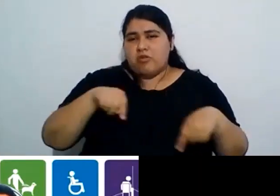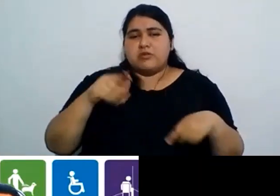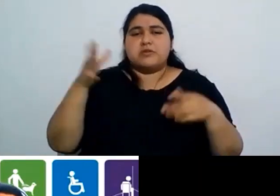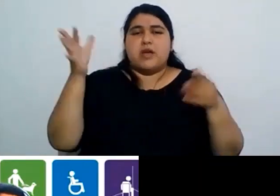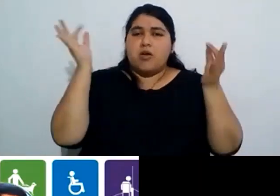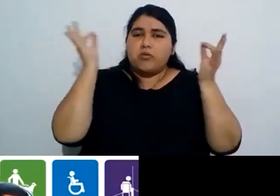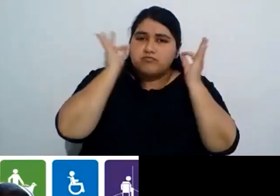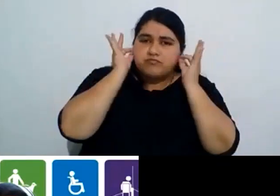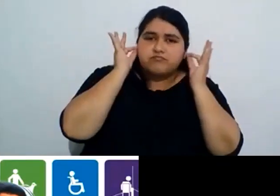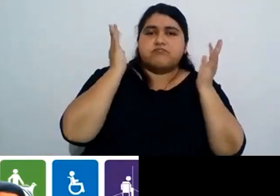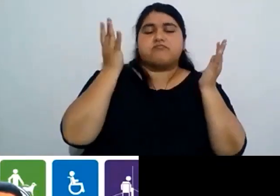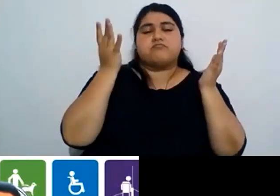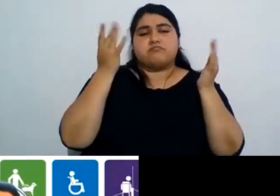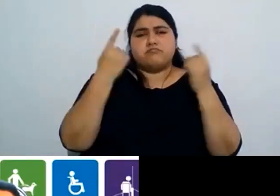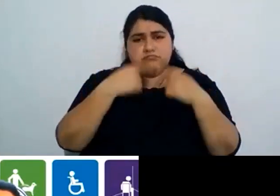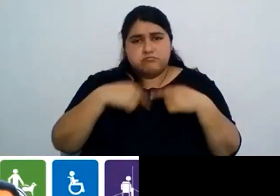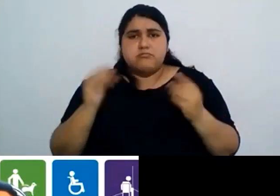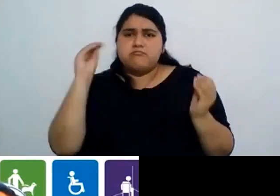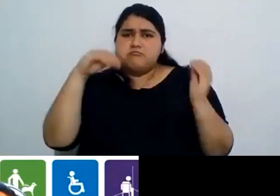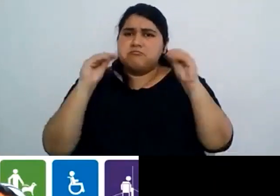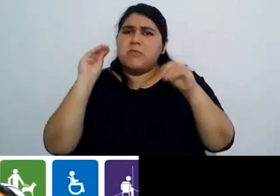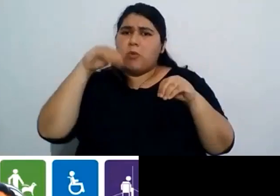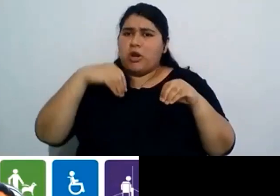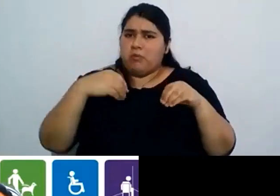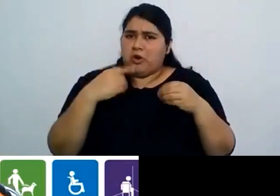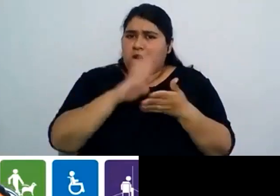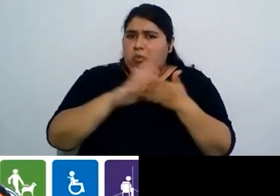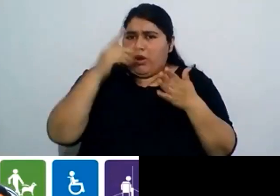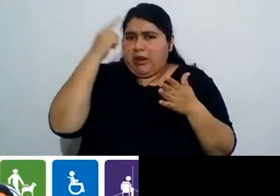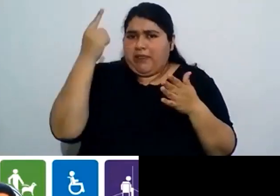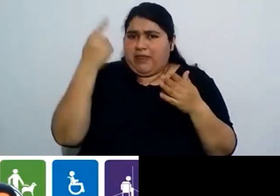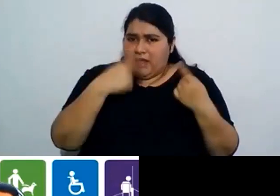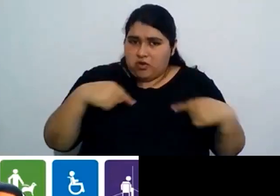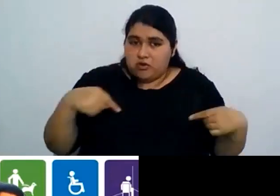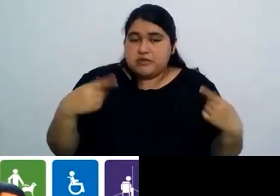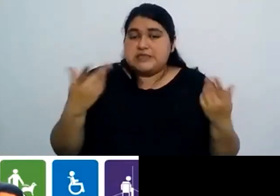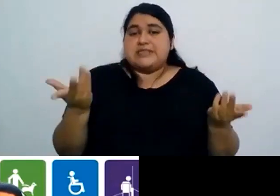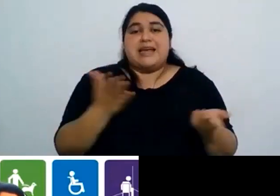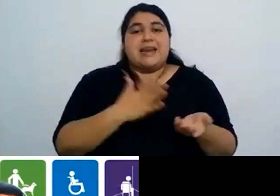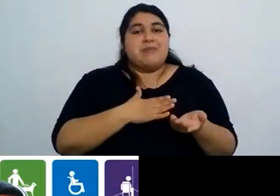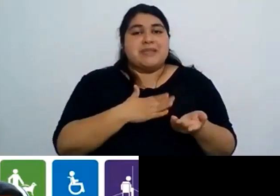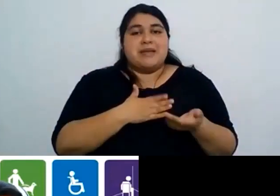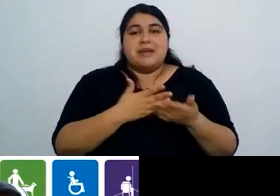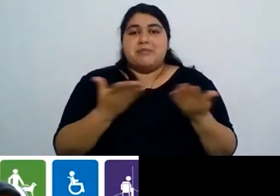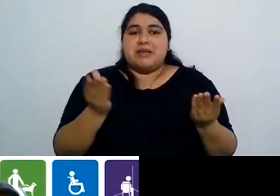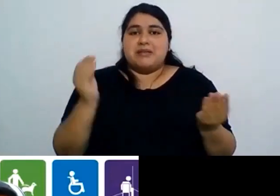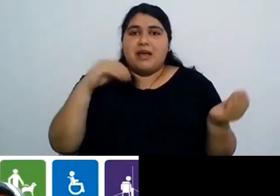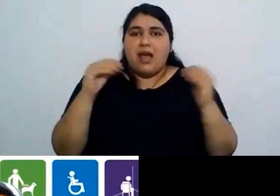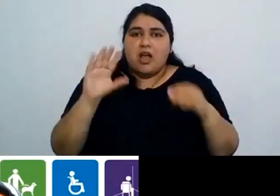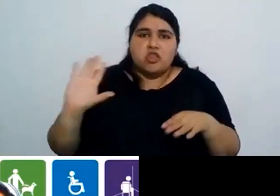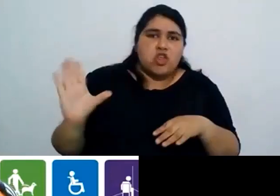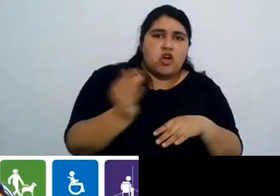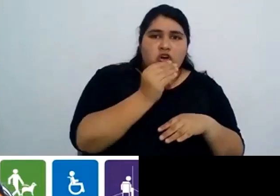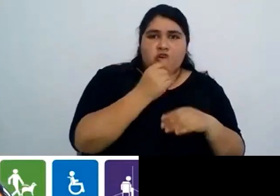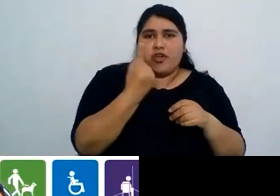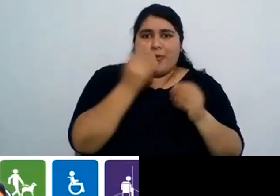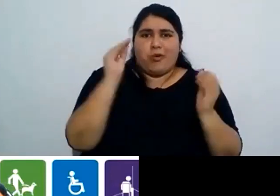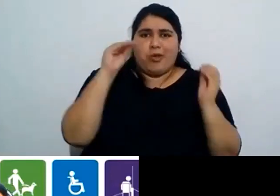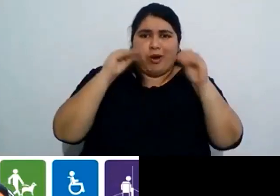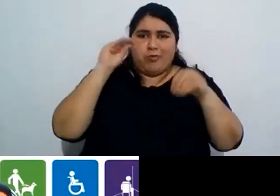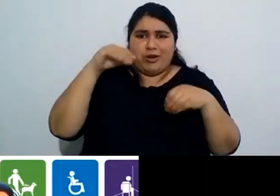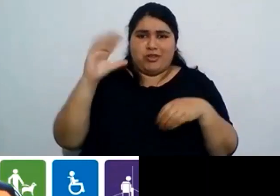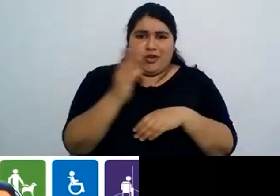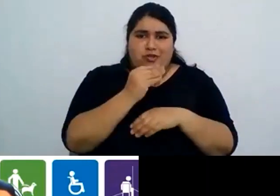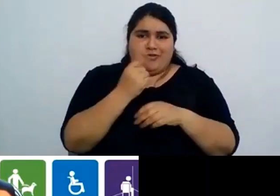auriculares, hemos intentado muchas cosas. Y lamentablemente no se podía implementar todo. Pero sí